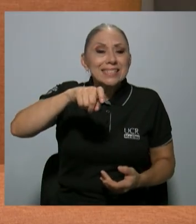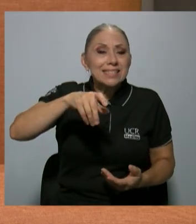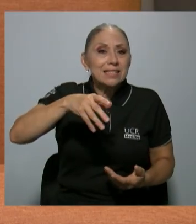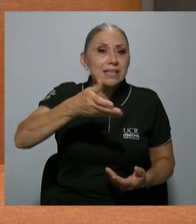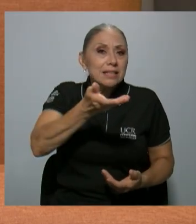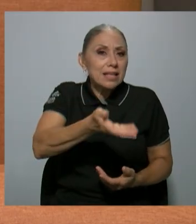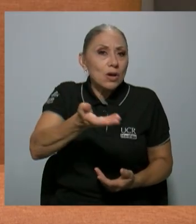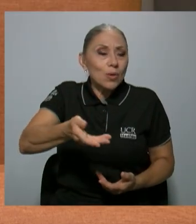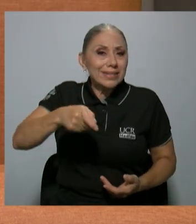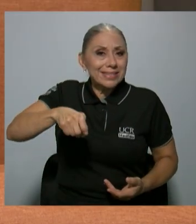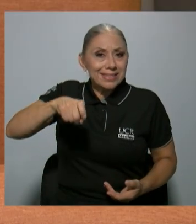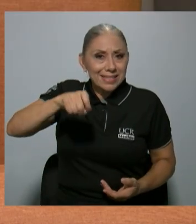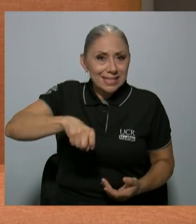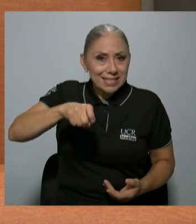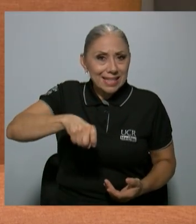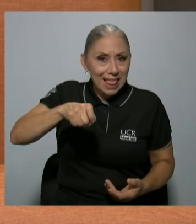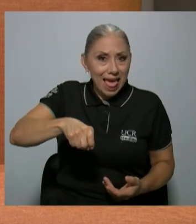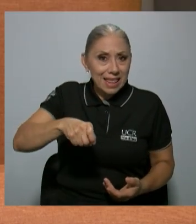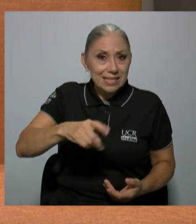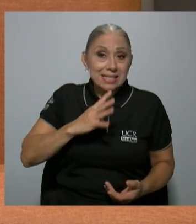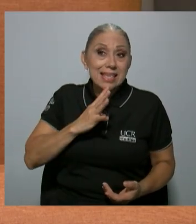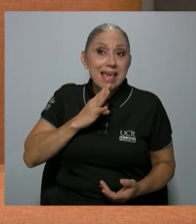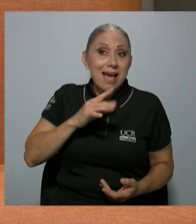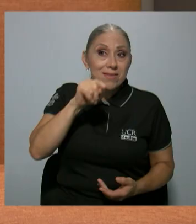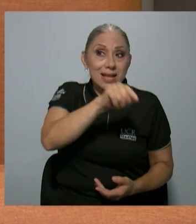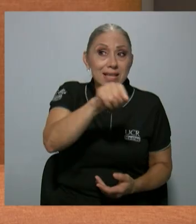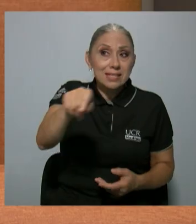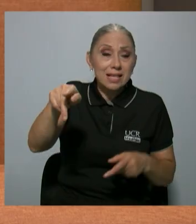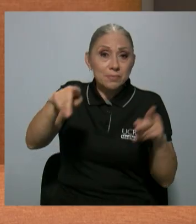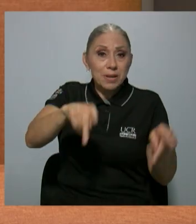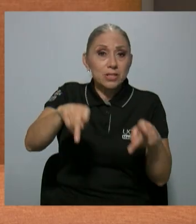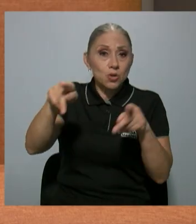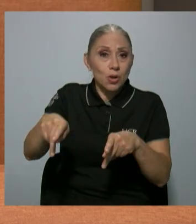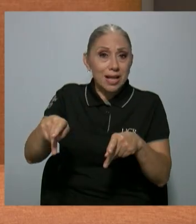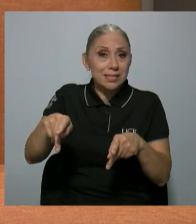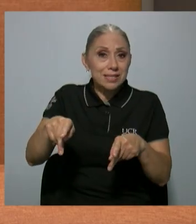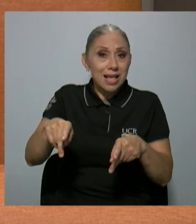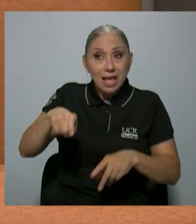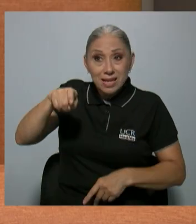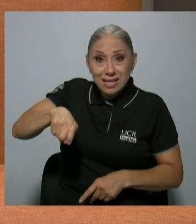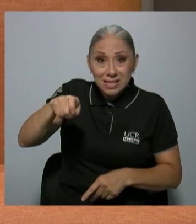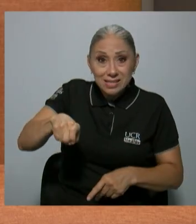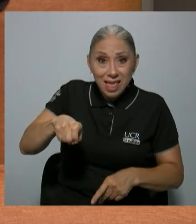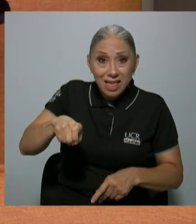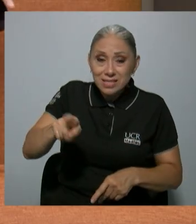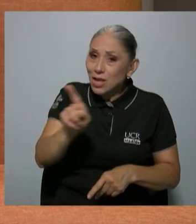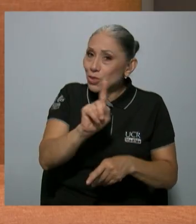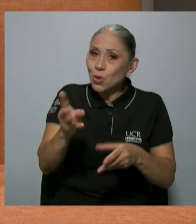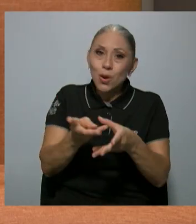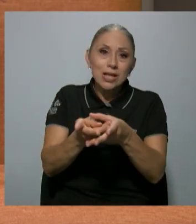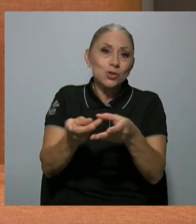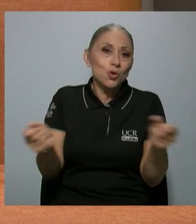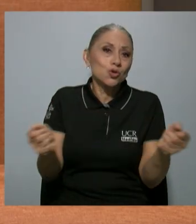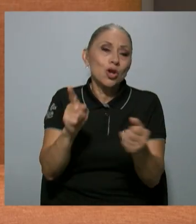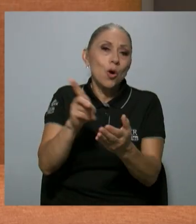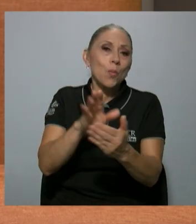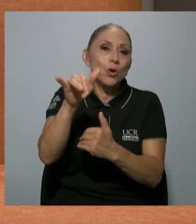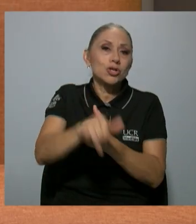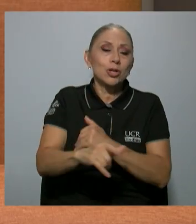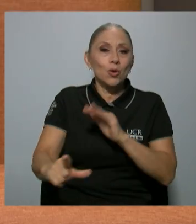plantean las personas de esas comunidades la soluciona un proyecto de ley como el que está promoviendo el